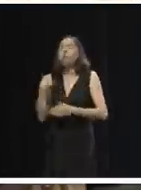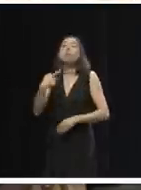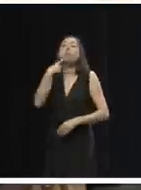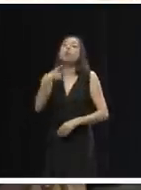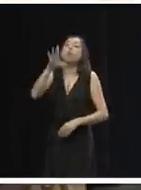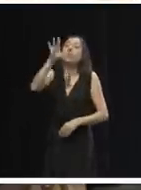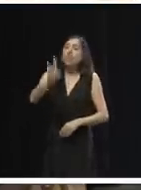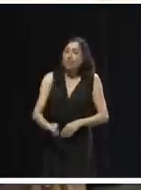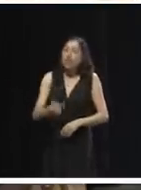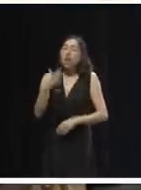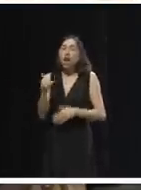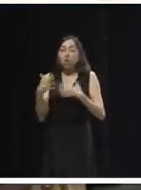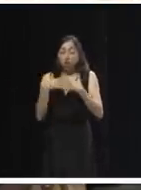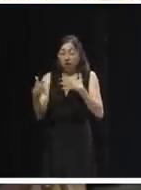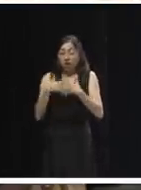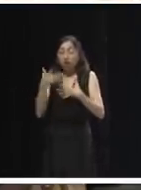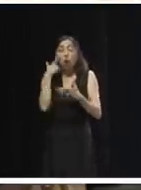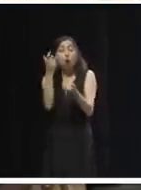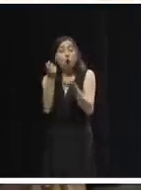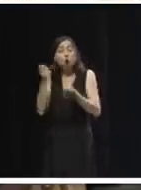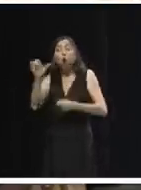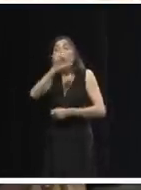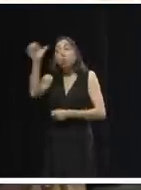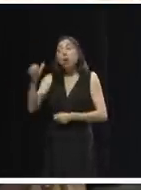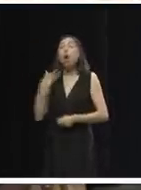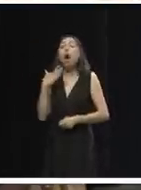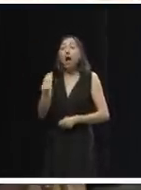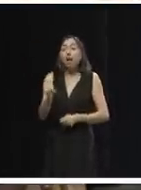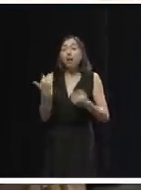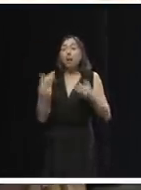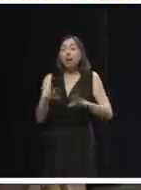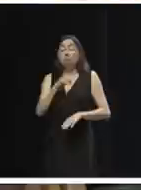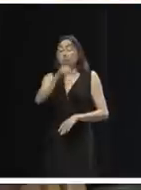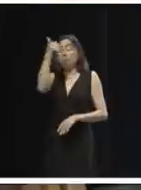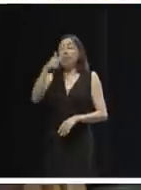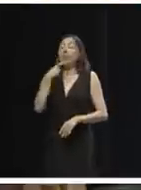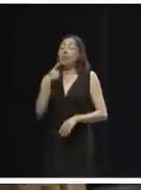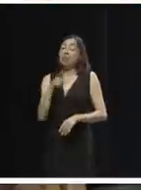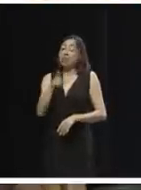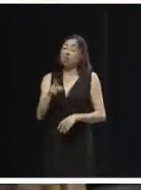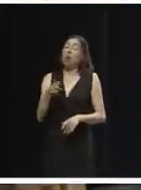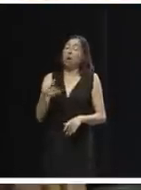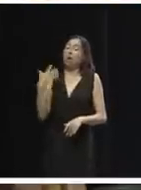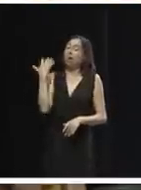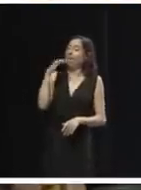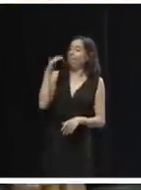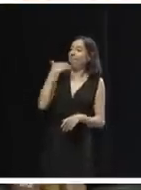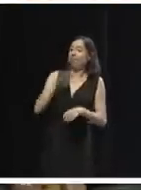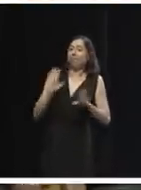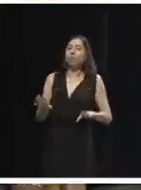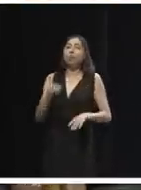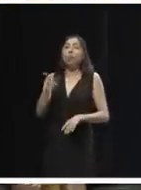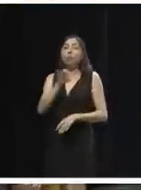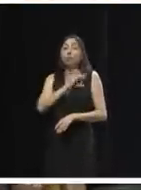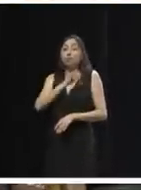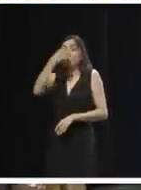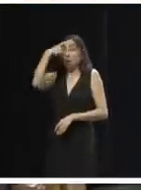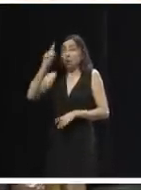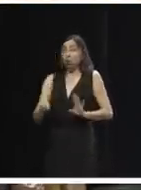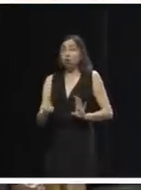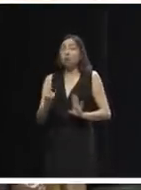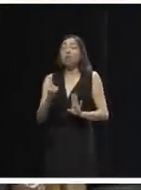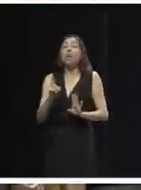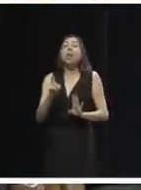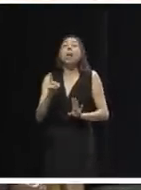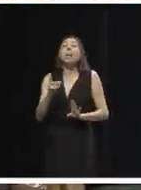registro que además tiene control europeo. Pero dice él, y esto sí que es muy divertido, un señor que no es capaz de aclarar su